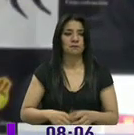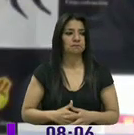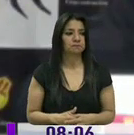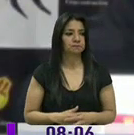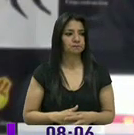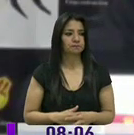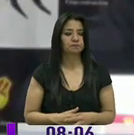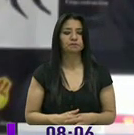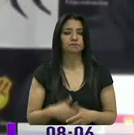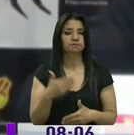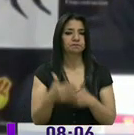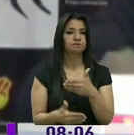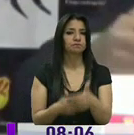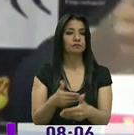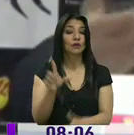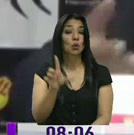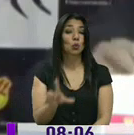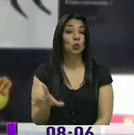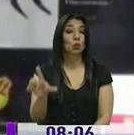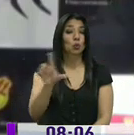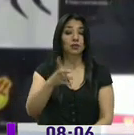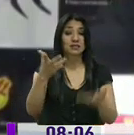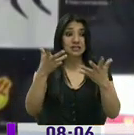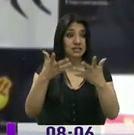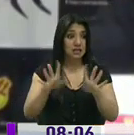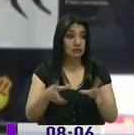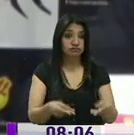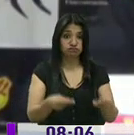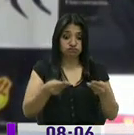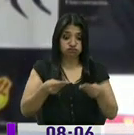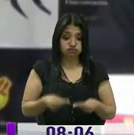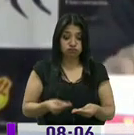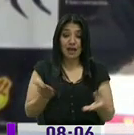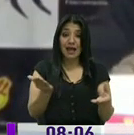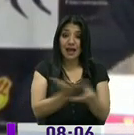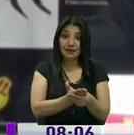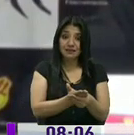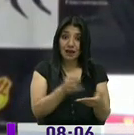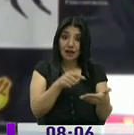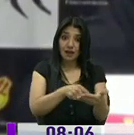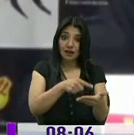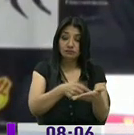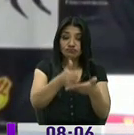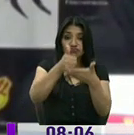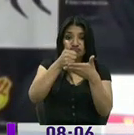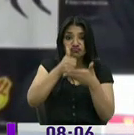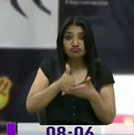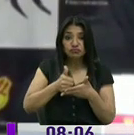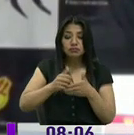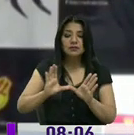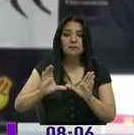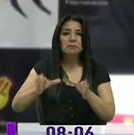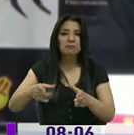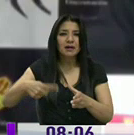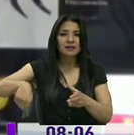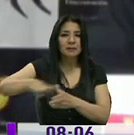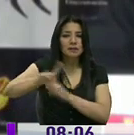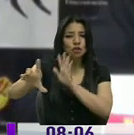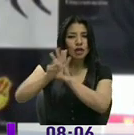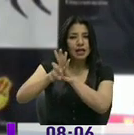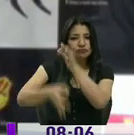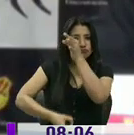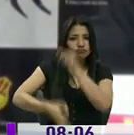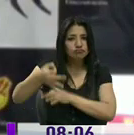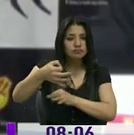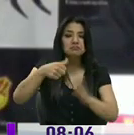y el día lo necesitaremos ya luego de que se nos entregue el acta que es la herramienta necesaria pues el departamento jurídico en las acciones ya en el